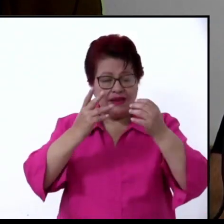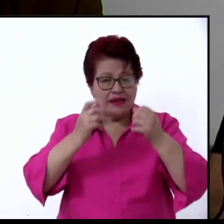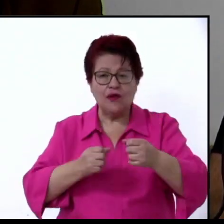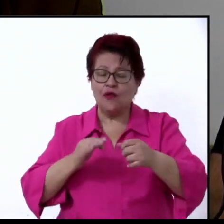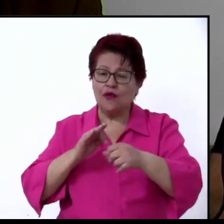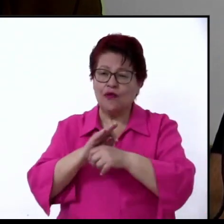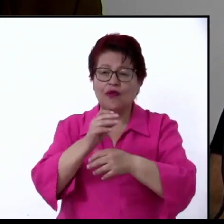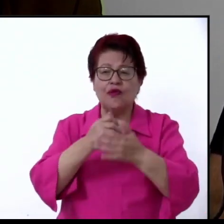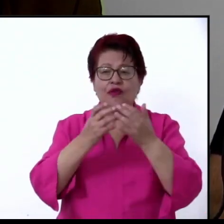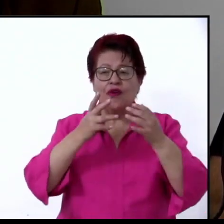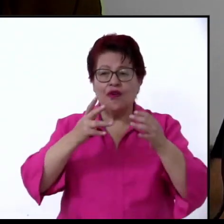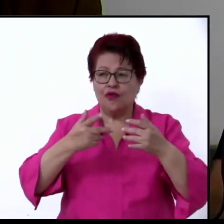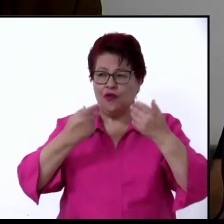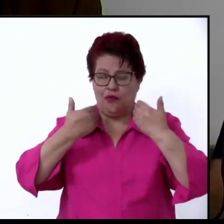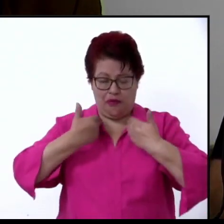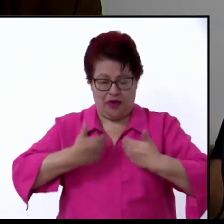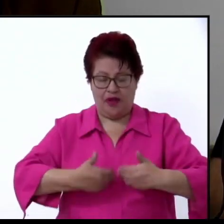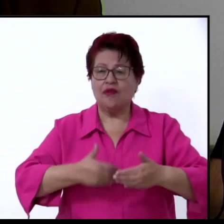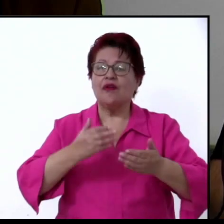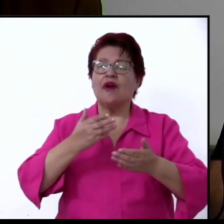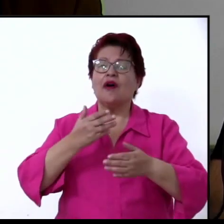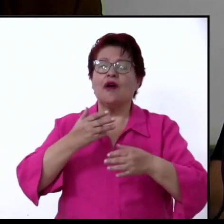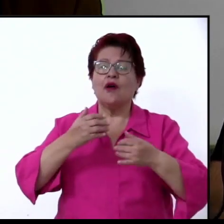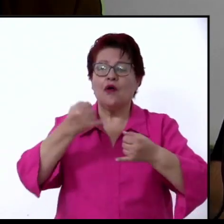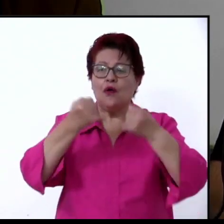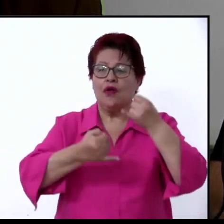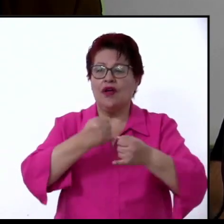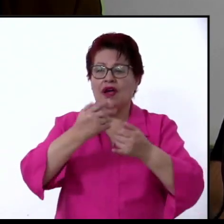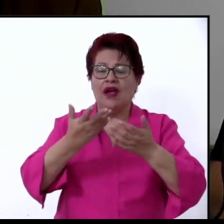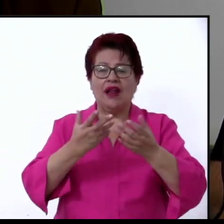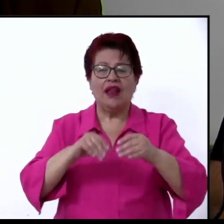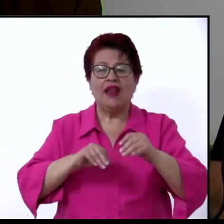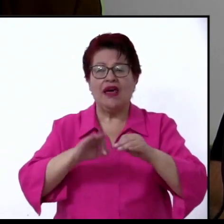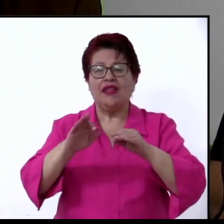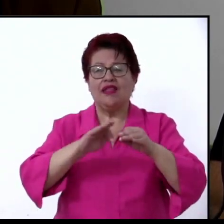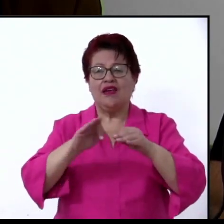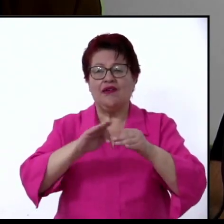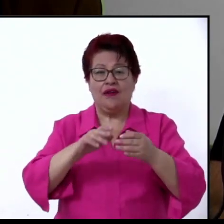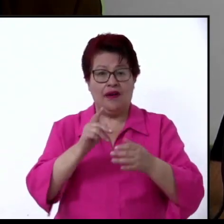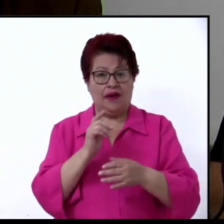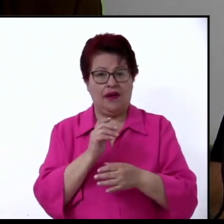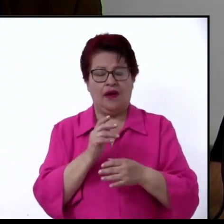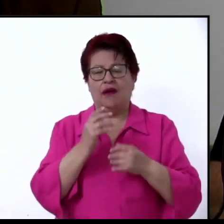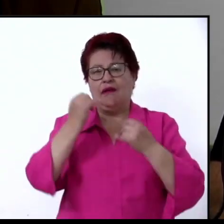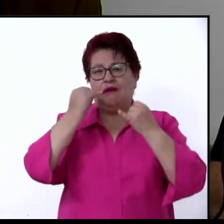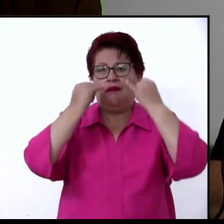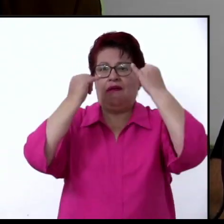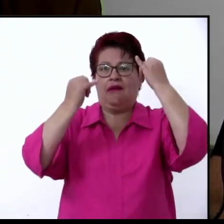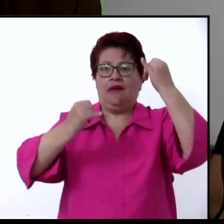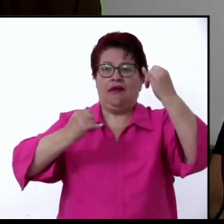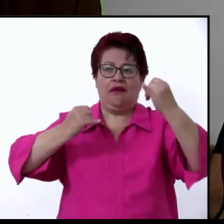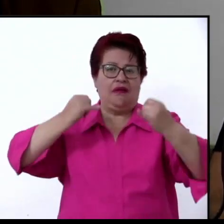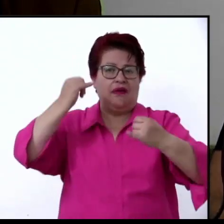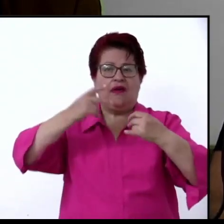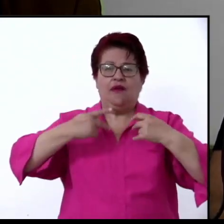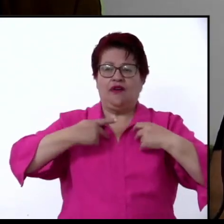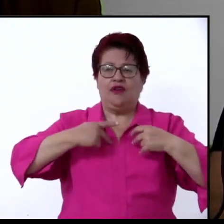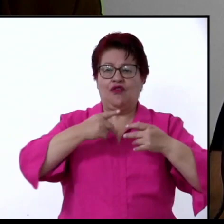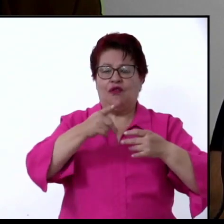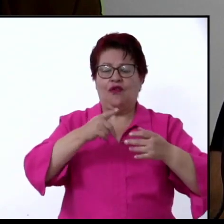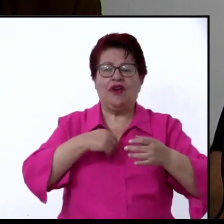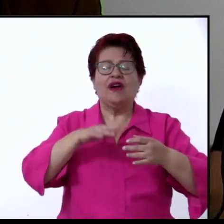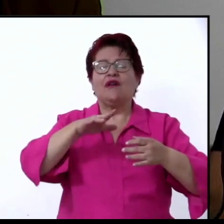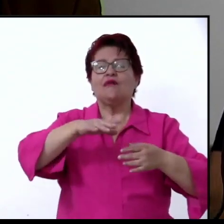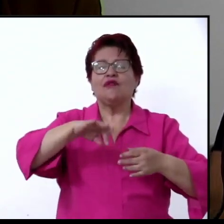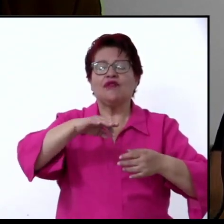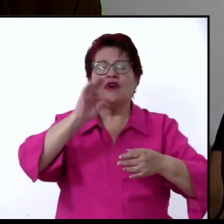garantizar su personalidad jurídica en la vía laboral. Imagínense ustedes lo que eso significa para una persona que lo que